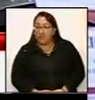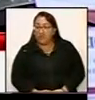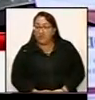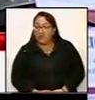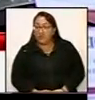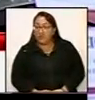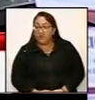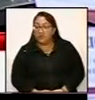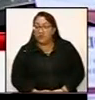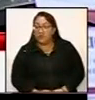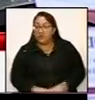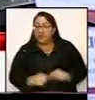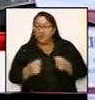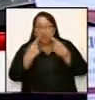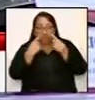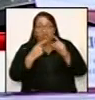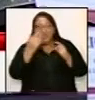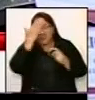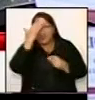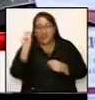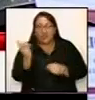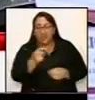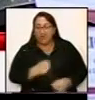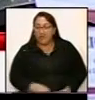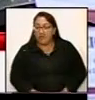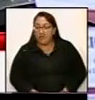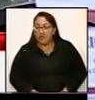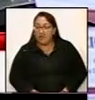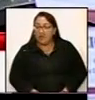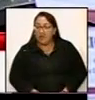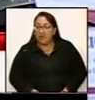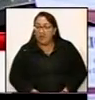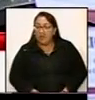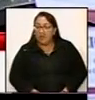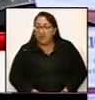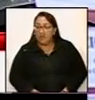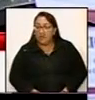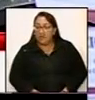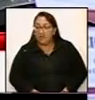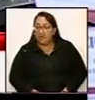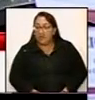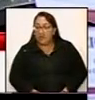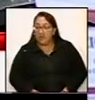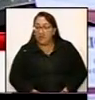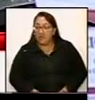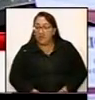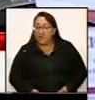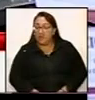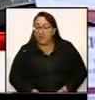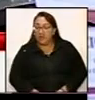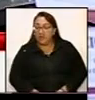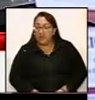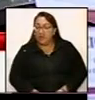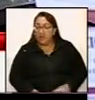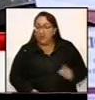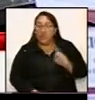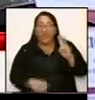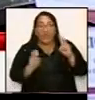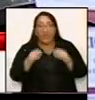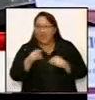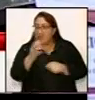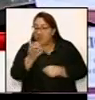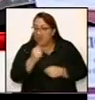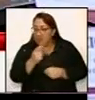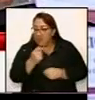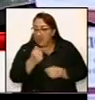supuesto esos son conocidos, se sabe, o sea, esos pasan por Cancillería. No era ese el tema es si el dinero que recibían esas